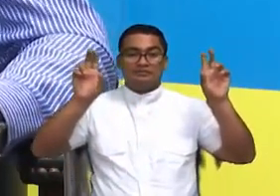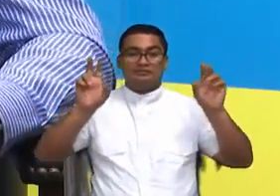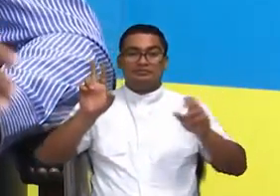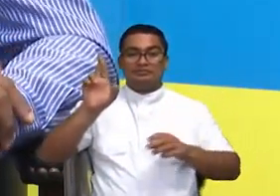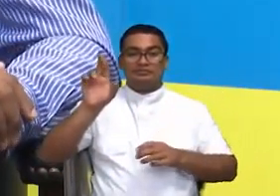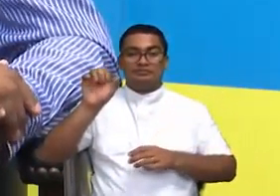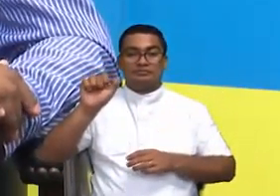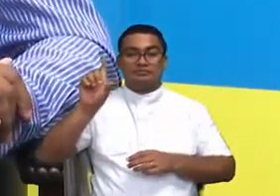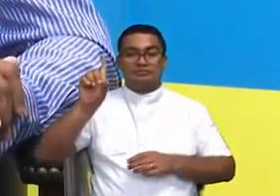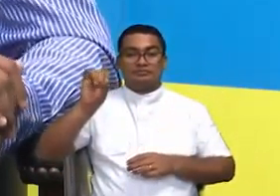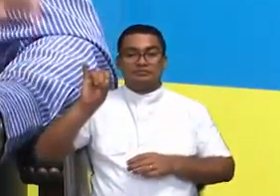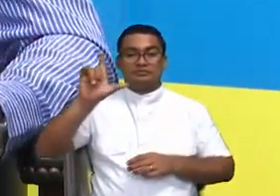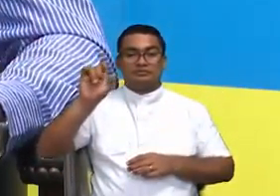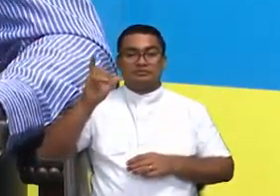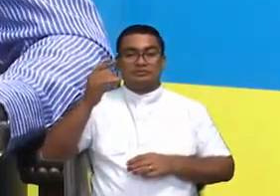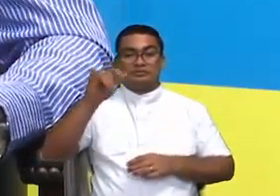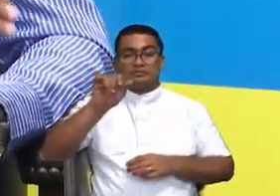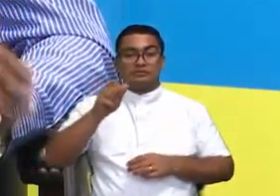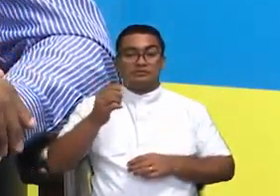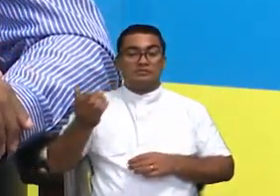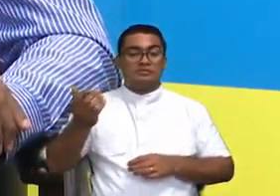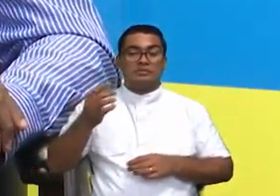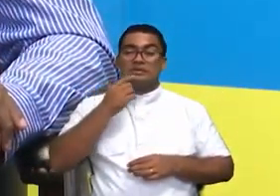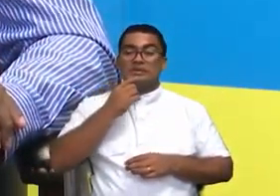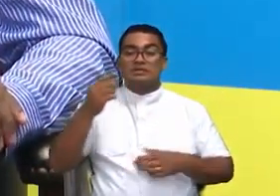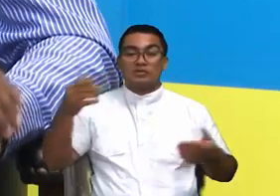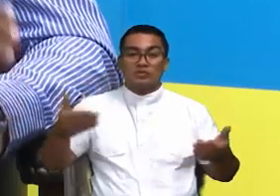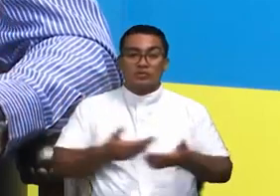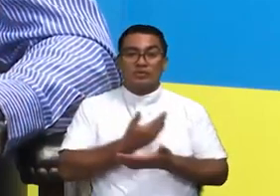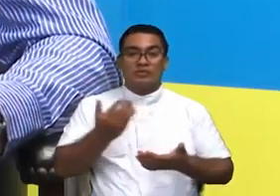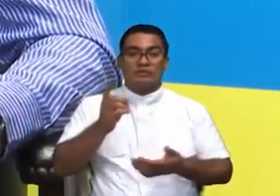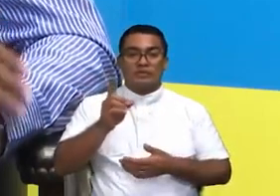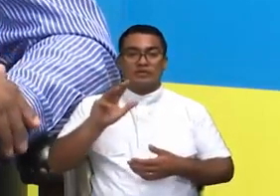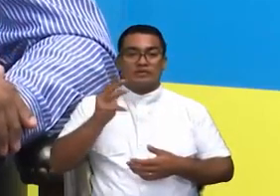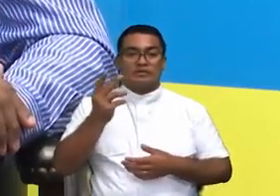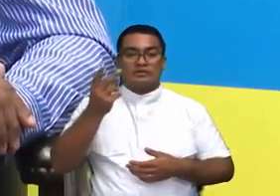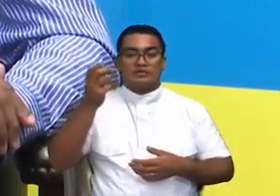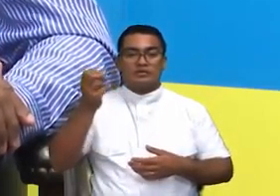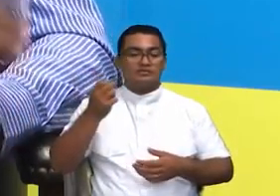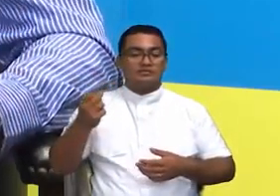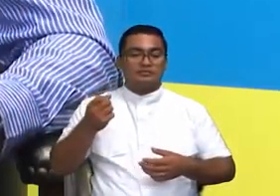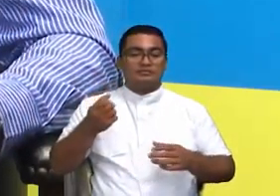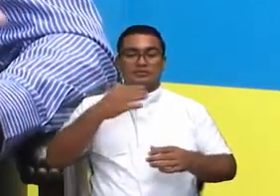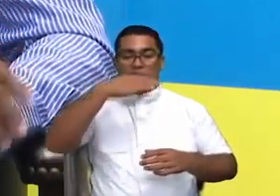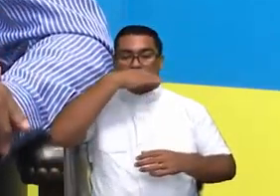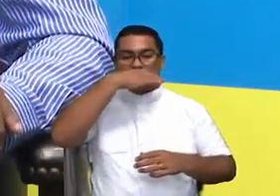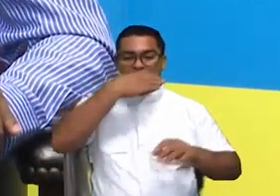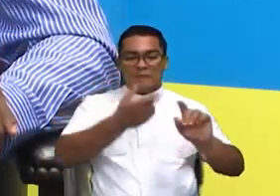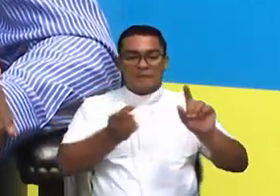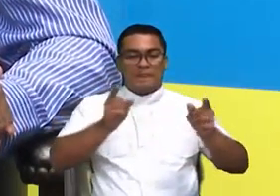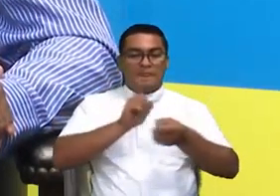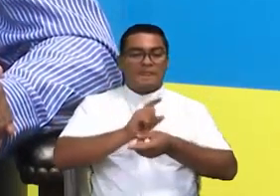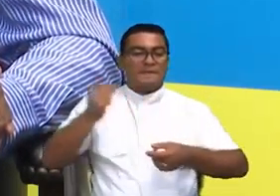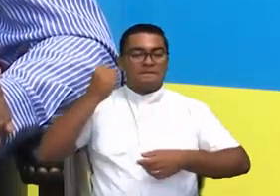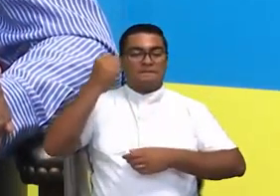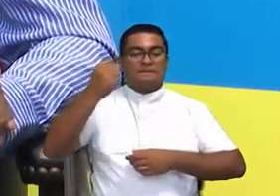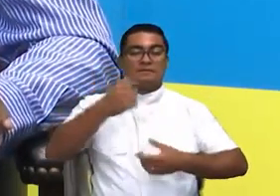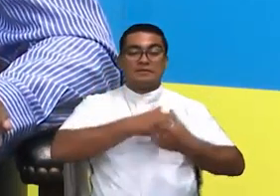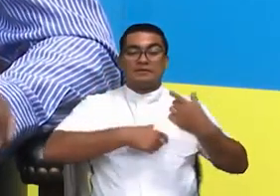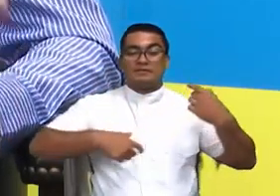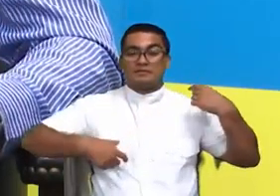de esta rama de la medicina. Fue hasta 1980, luego que triunfó, fue la Revolución Popular